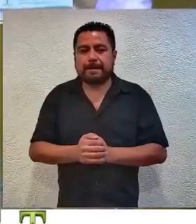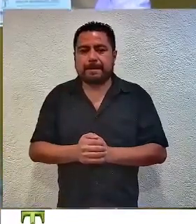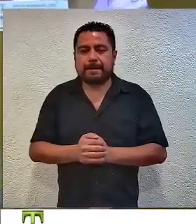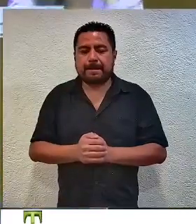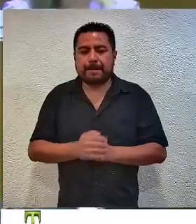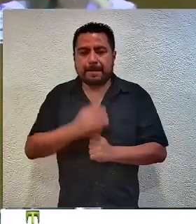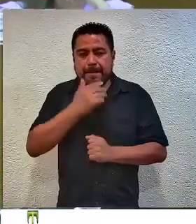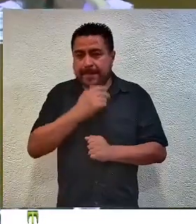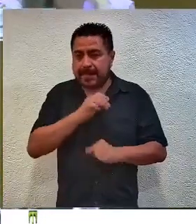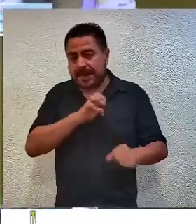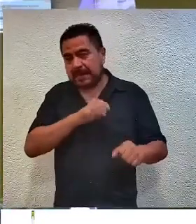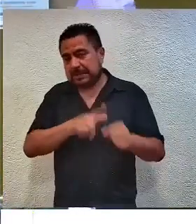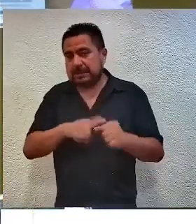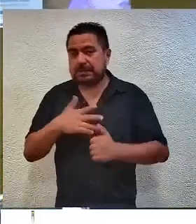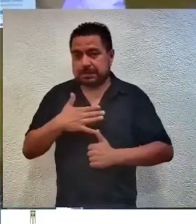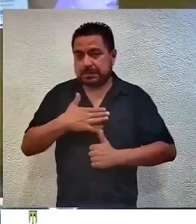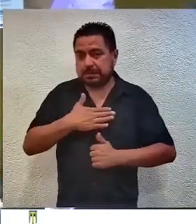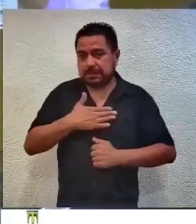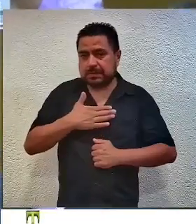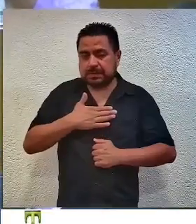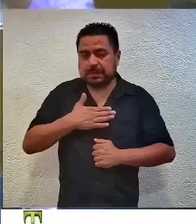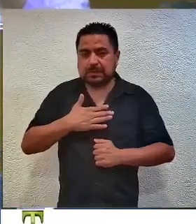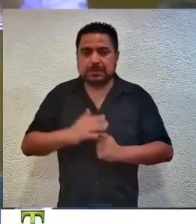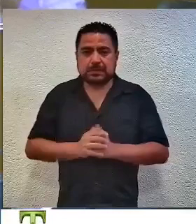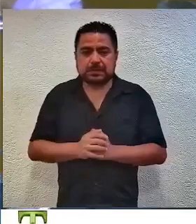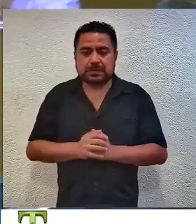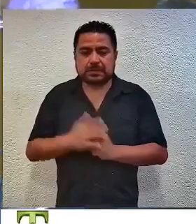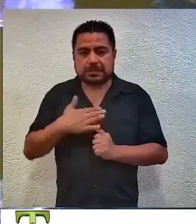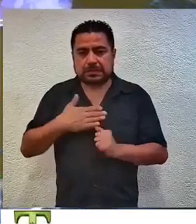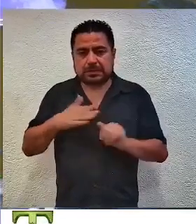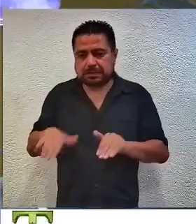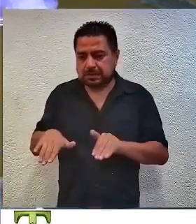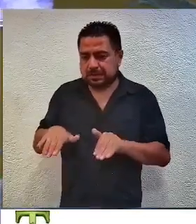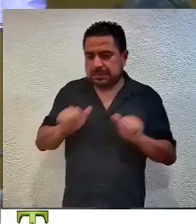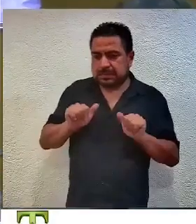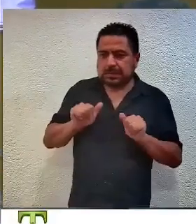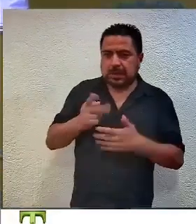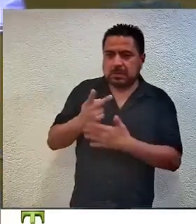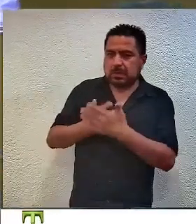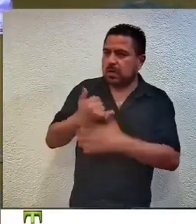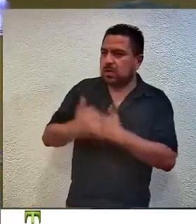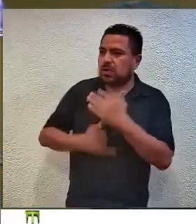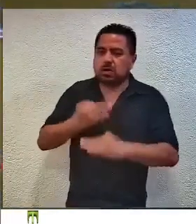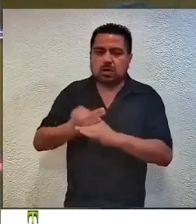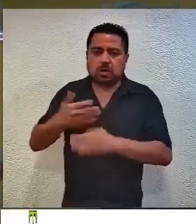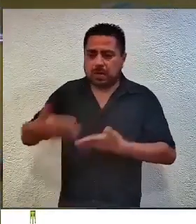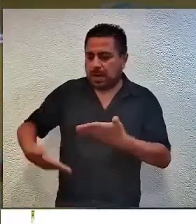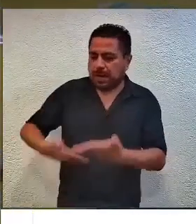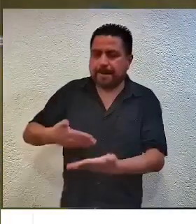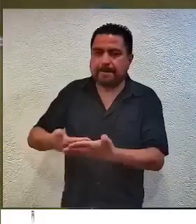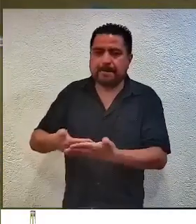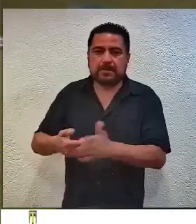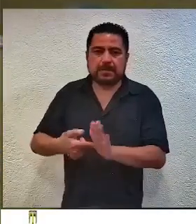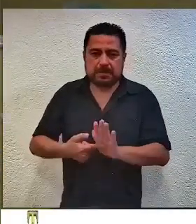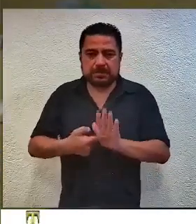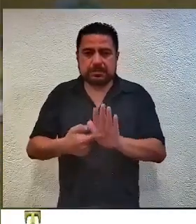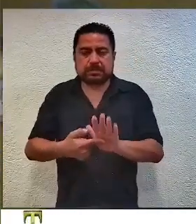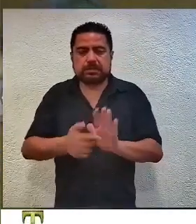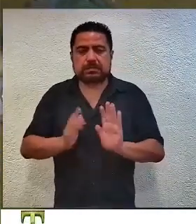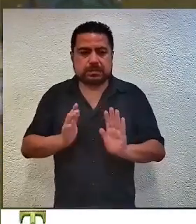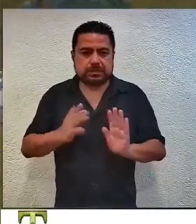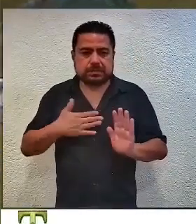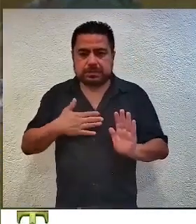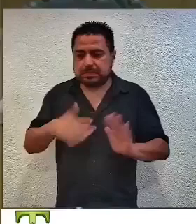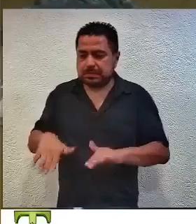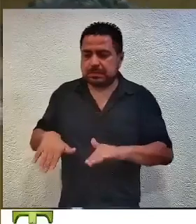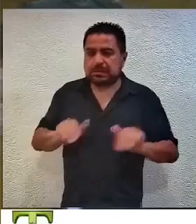En lo particular, me aparto del proyecto de resolución que se nos presenta, y